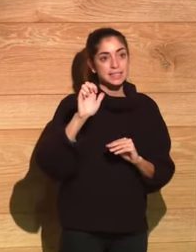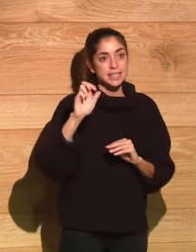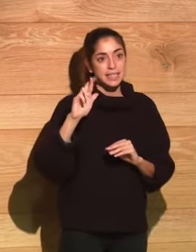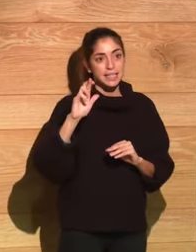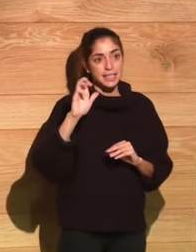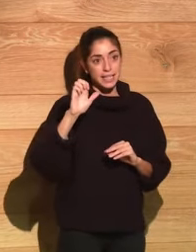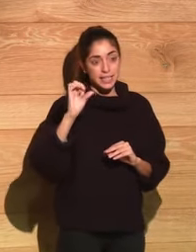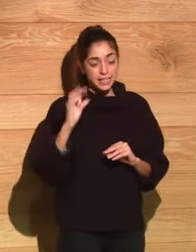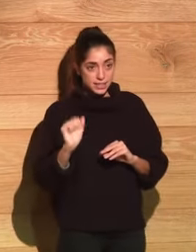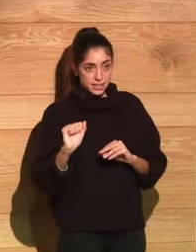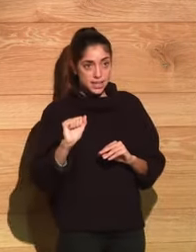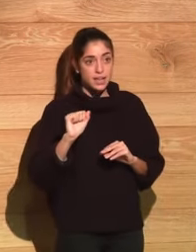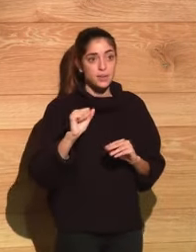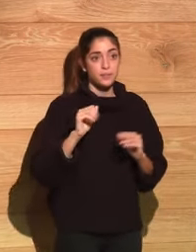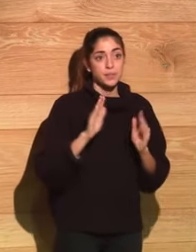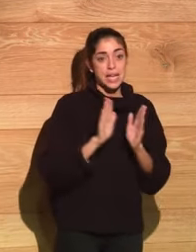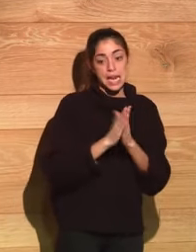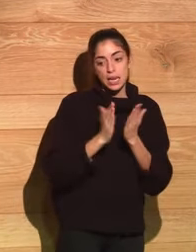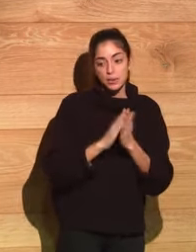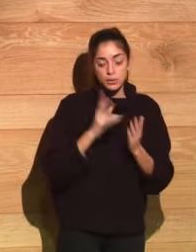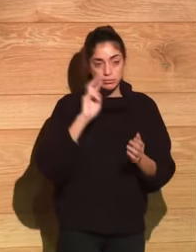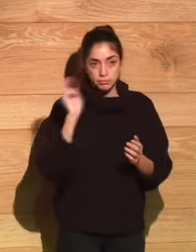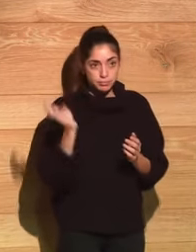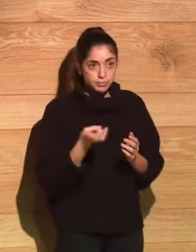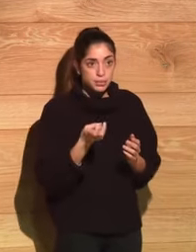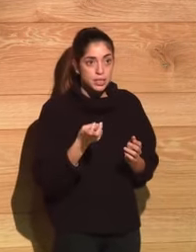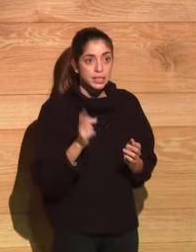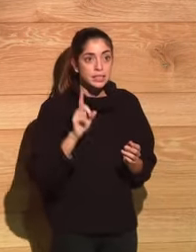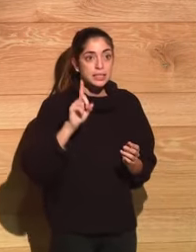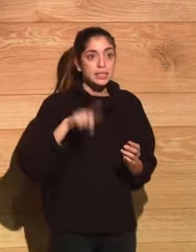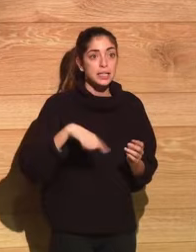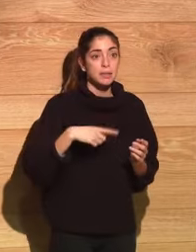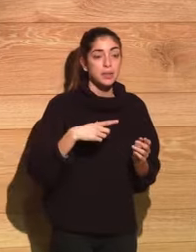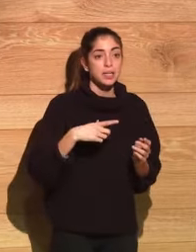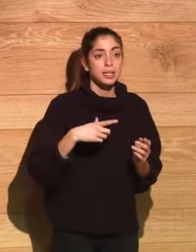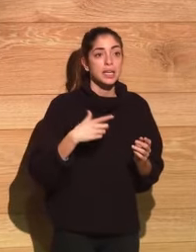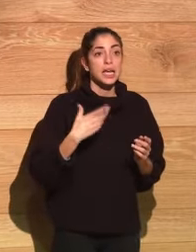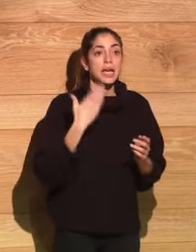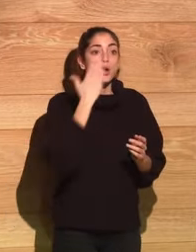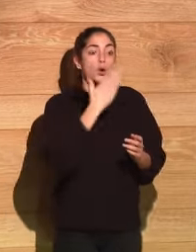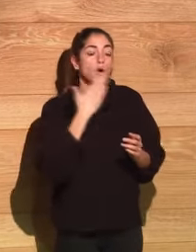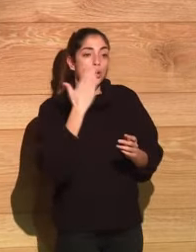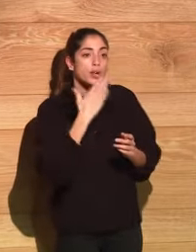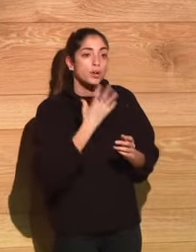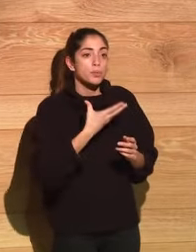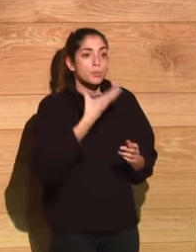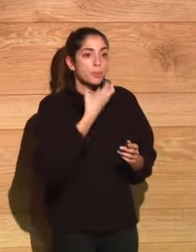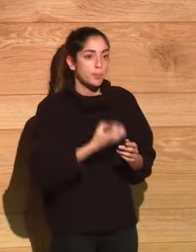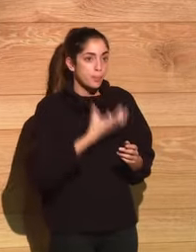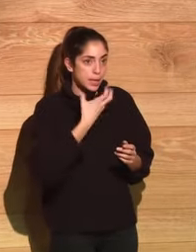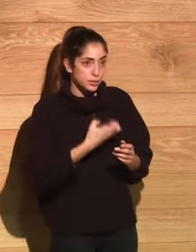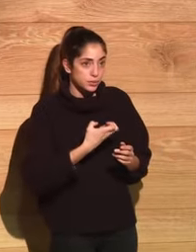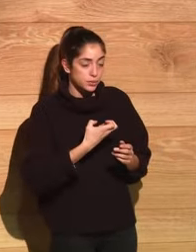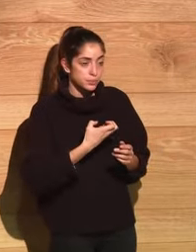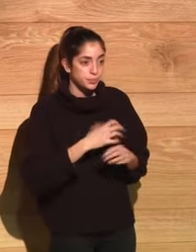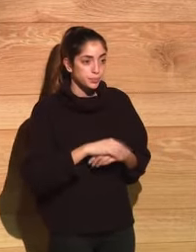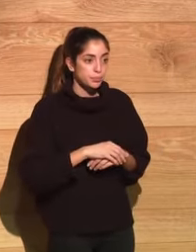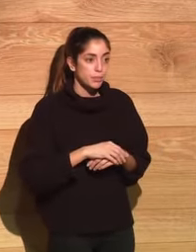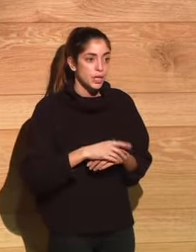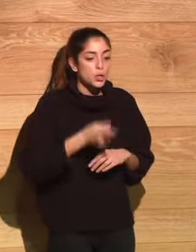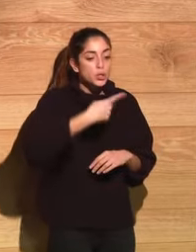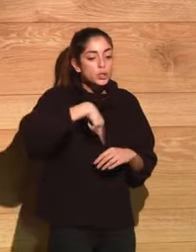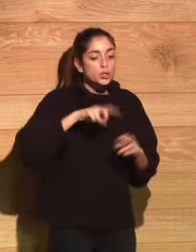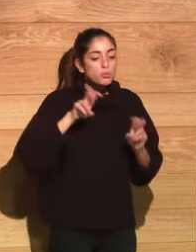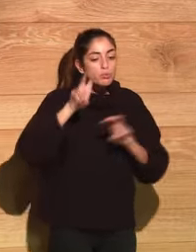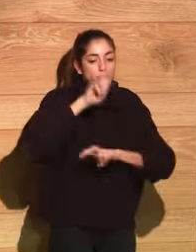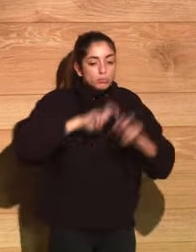memorias de Leticia Valle y, por supuesto, para mí, la trilogía Escuela de Platón, donde están, Escuela de Platón, los que amamos a Platón,